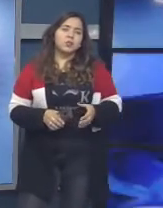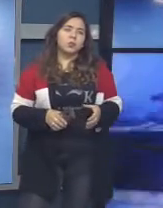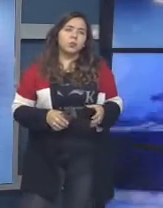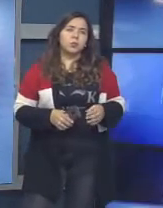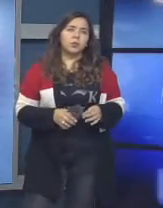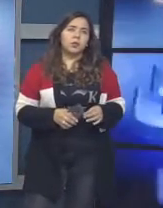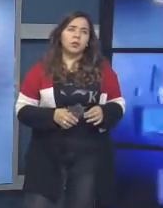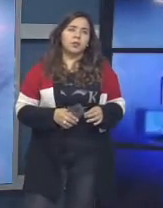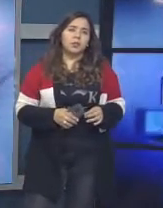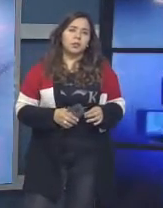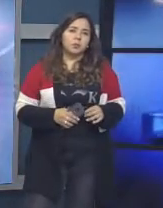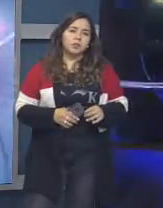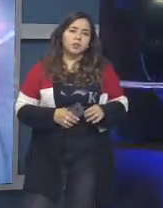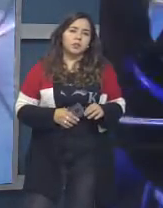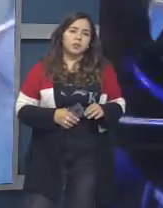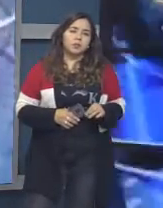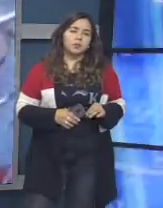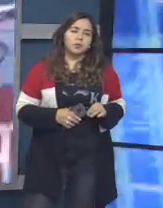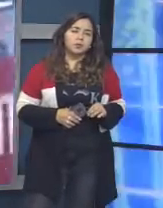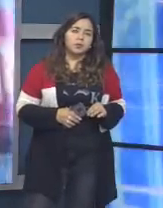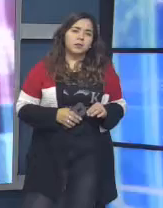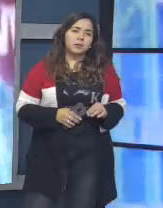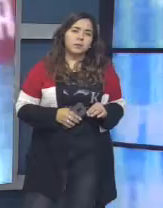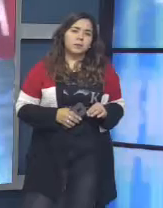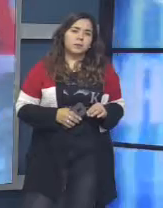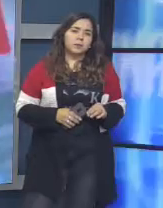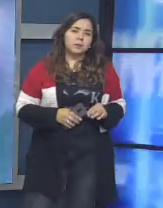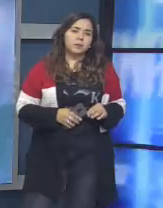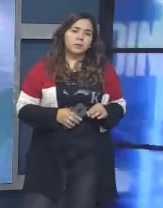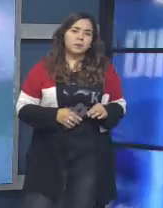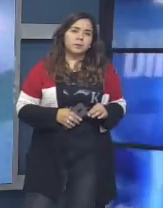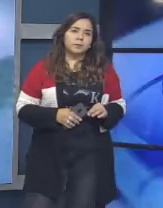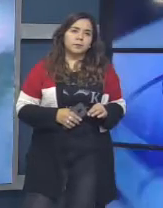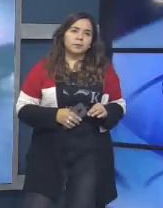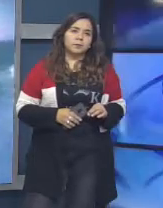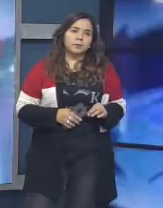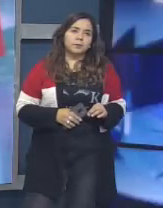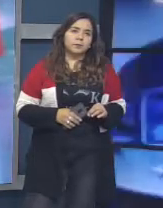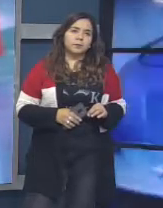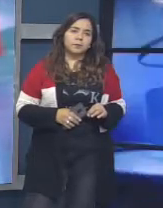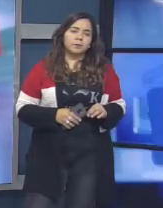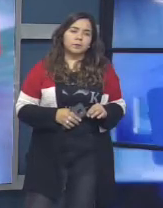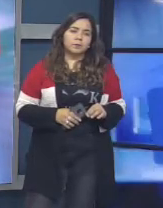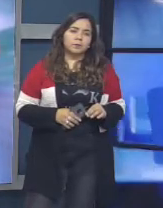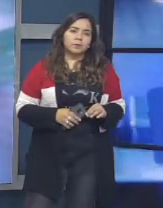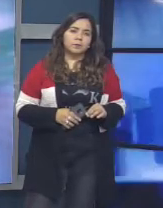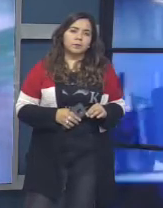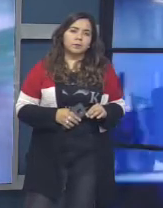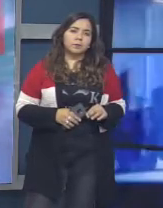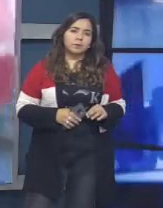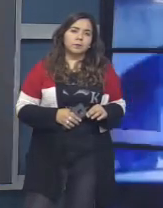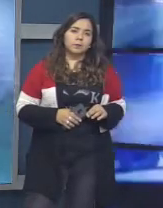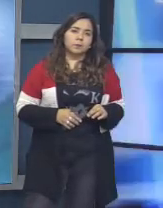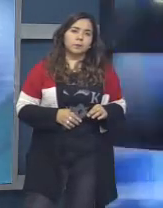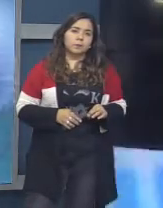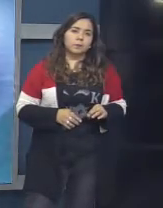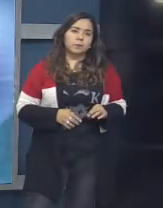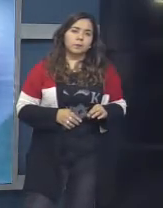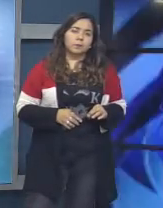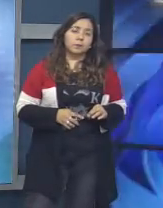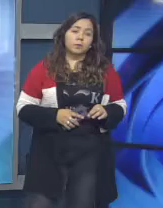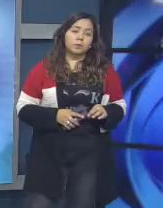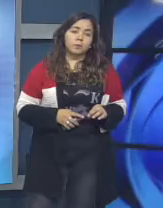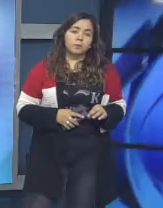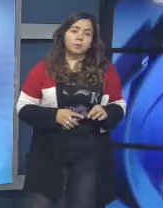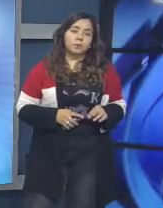agencia en los últimos días, Ariel, en la provincia? En lo que va de esta pandemia, han cerrado 4 agencias